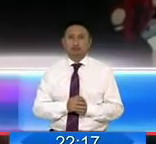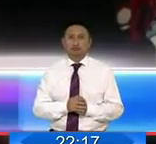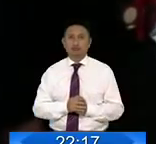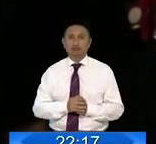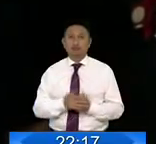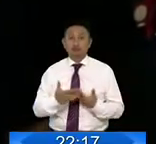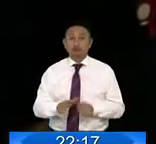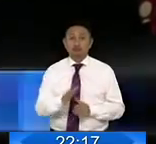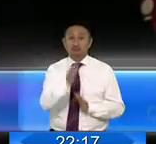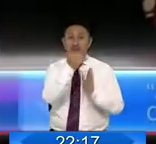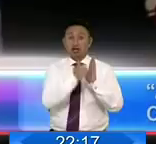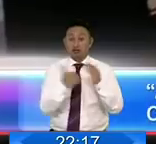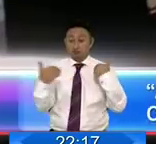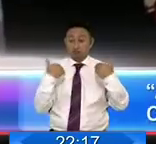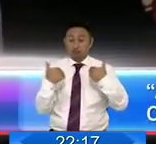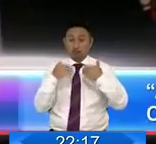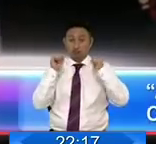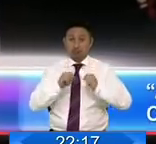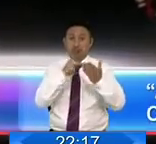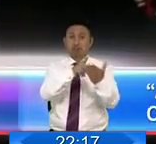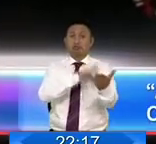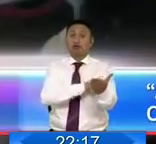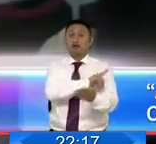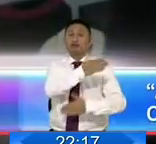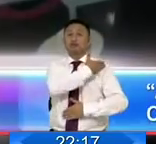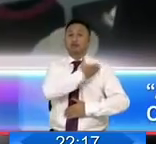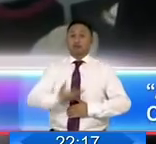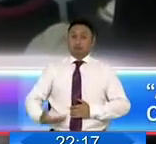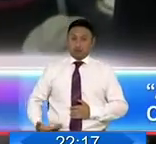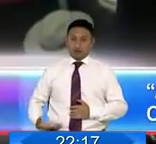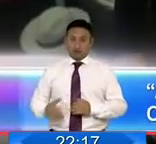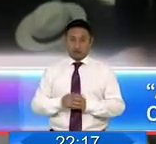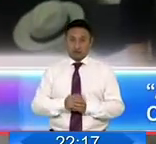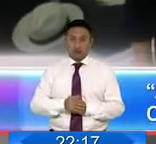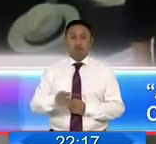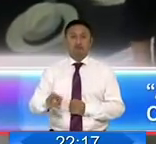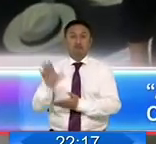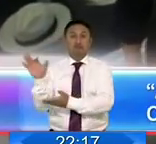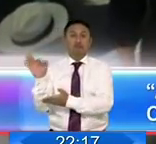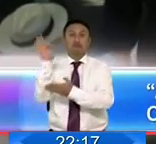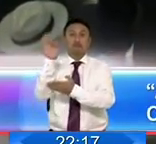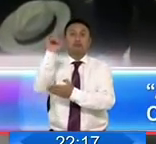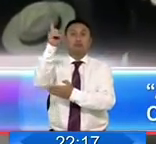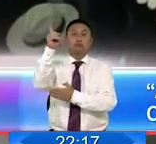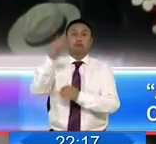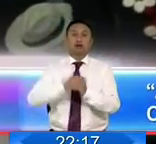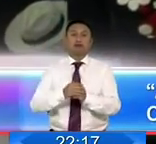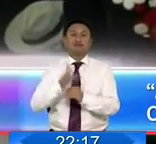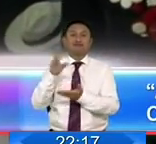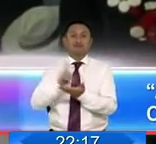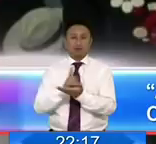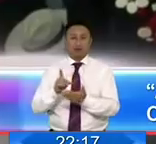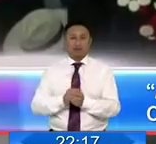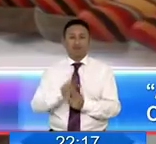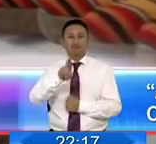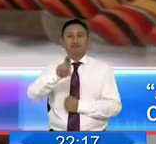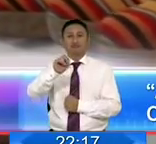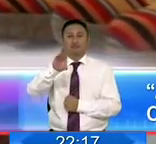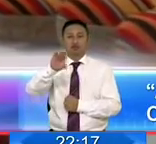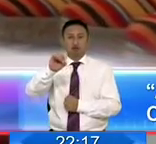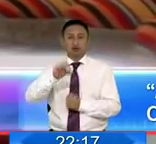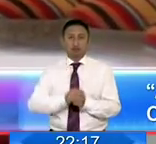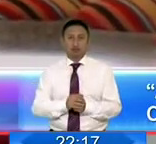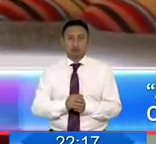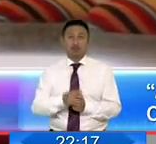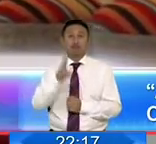Artesano Artista es un proyecto de la Presidencia de la República encabezado por la primera dama Rocío González de Moreno desde